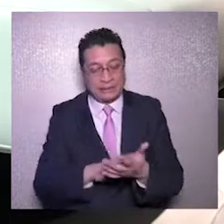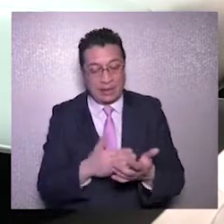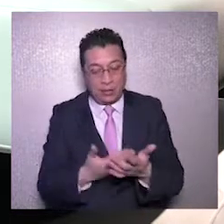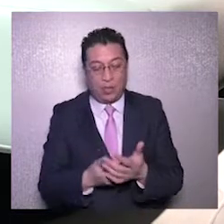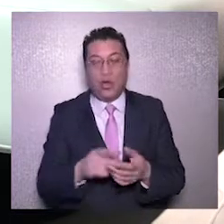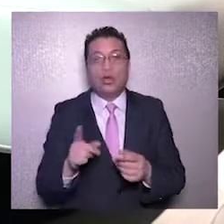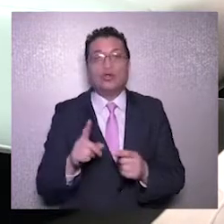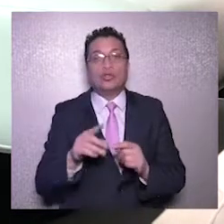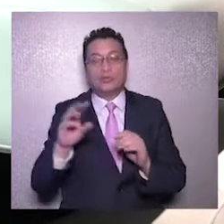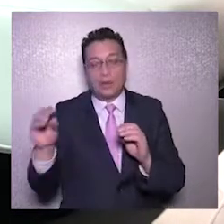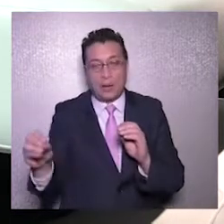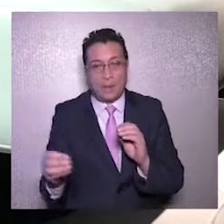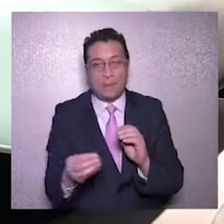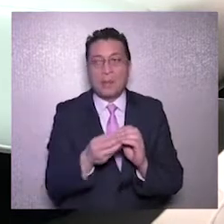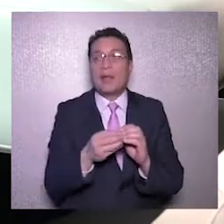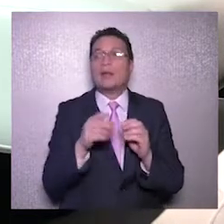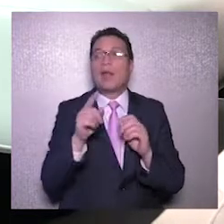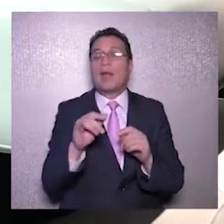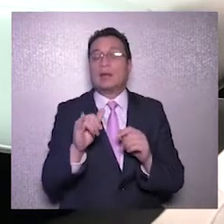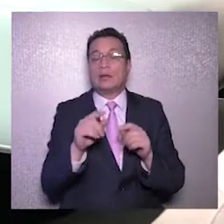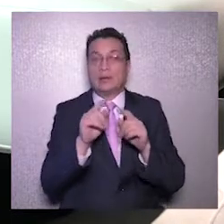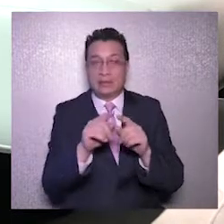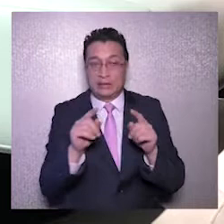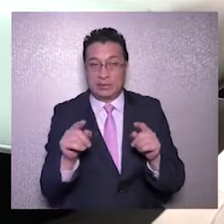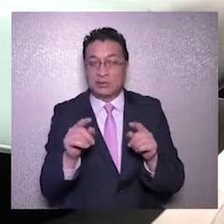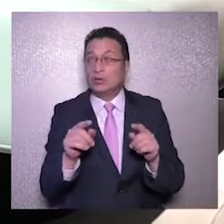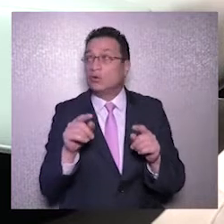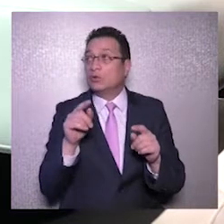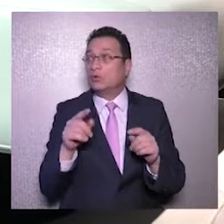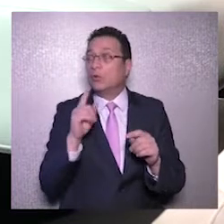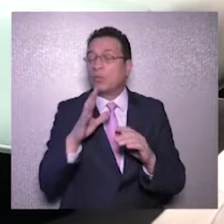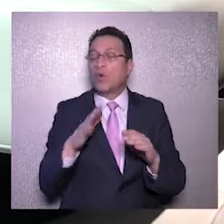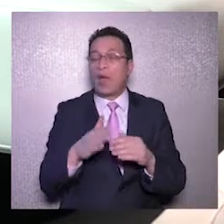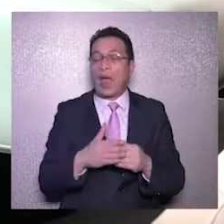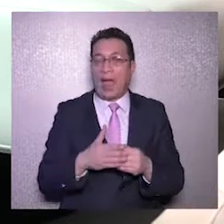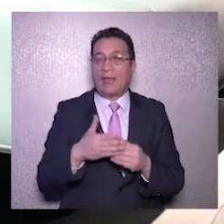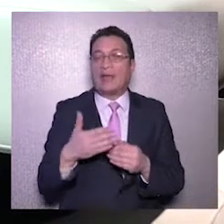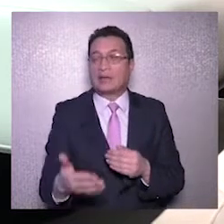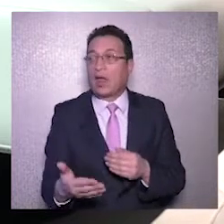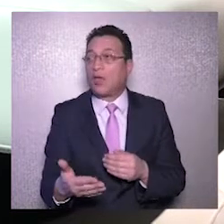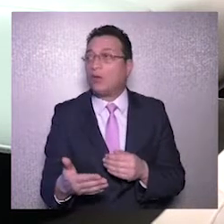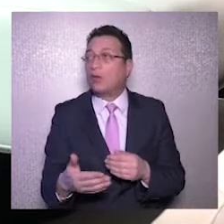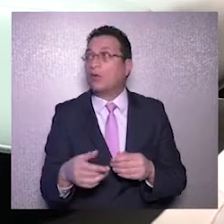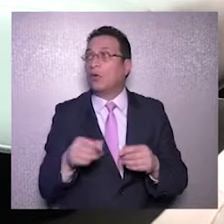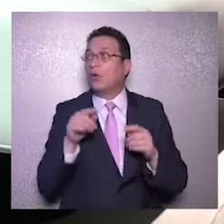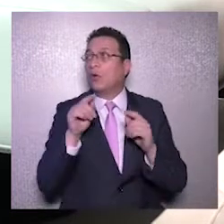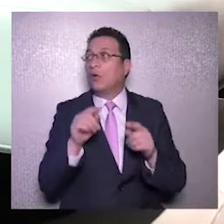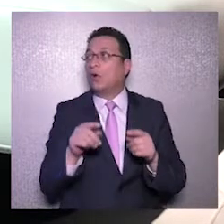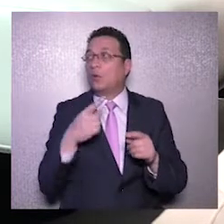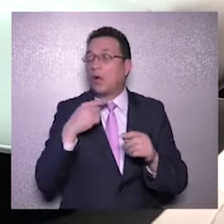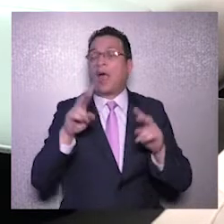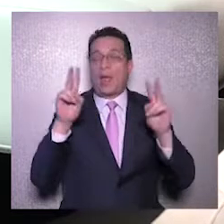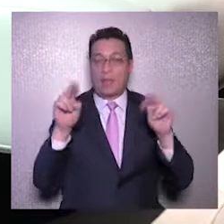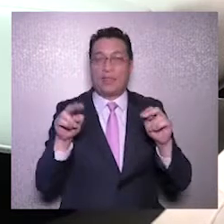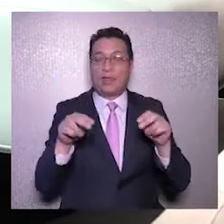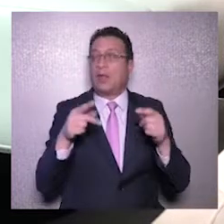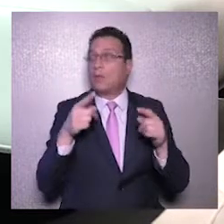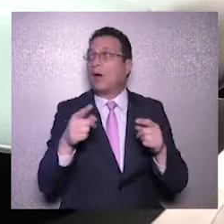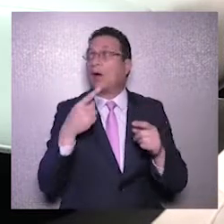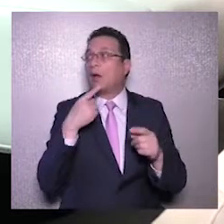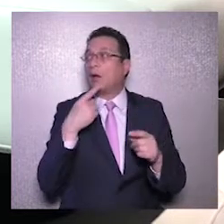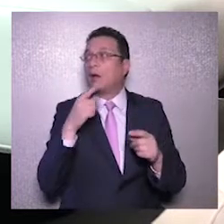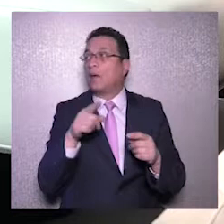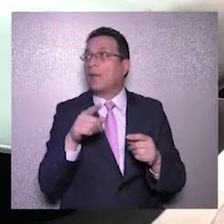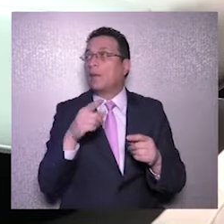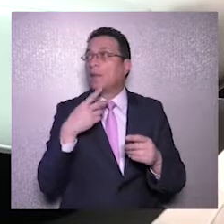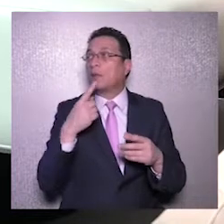se implementan. Y en eso estamos atrasados, y muy atrasados, porque el tema de la